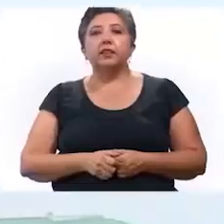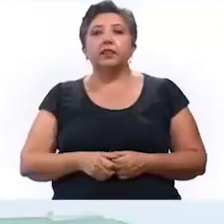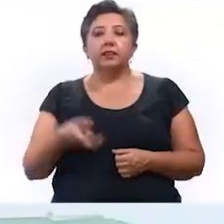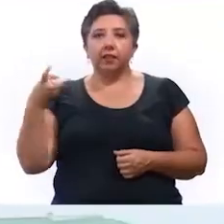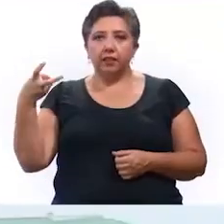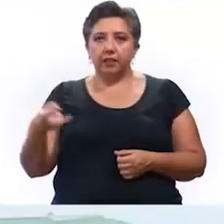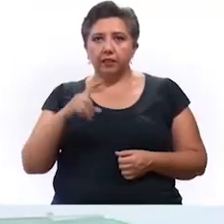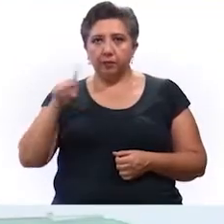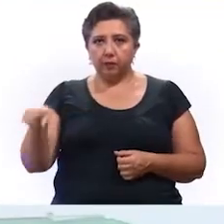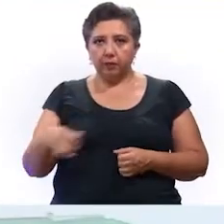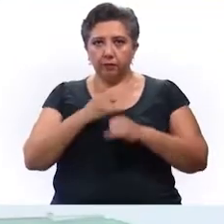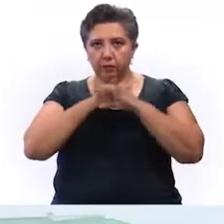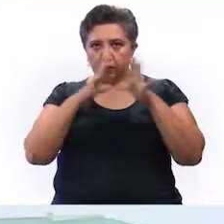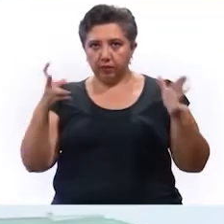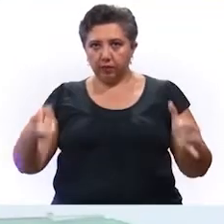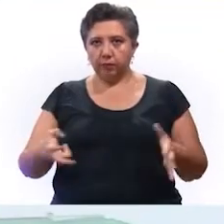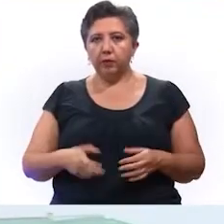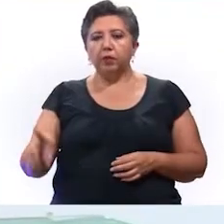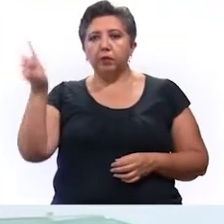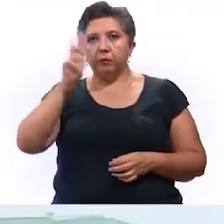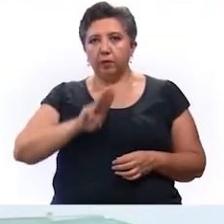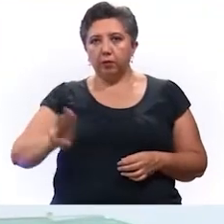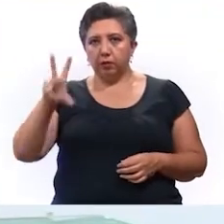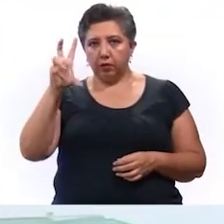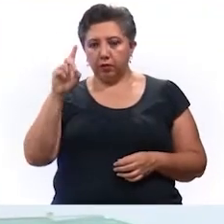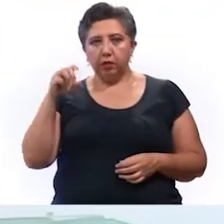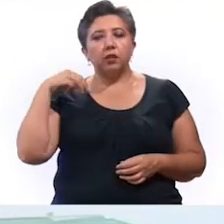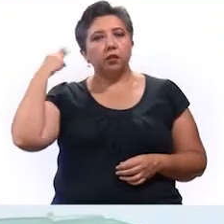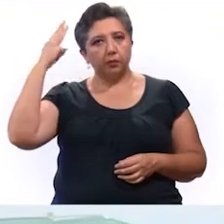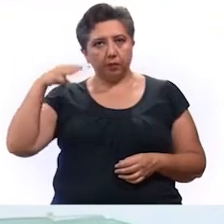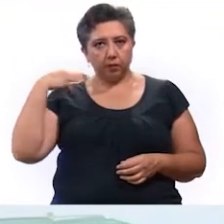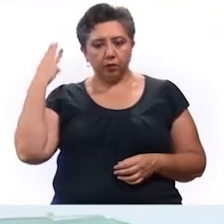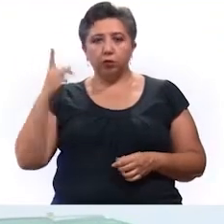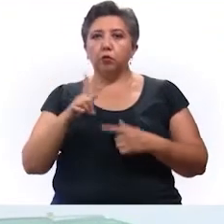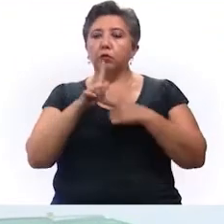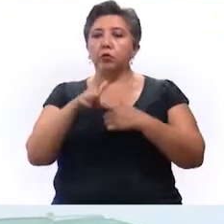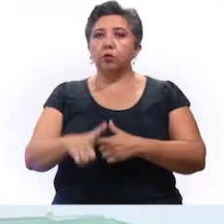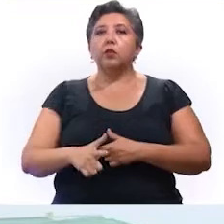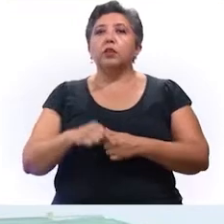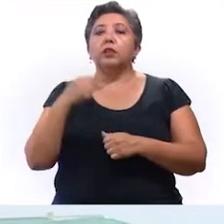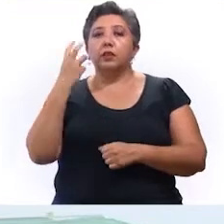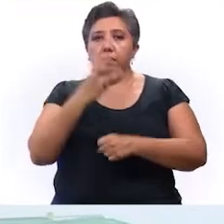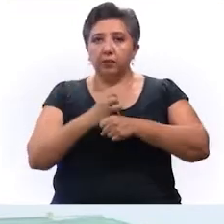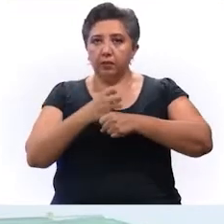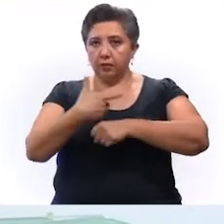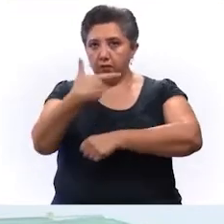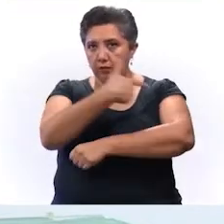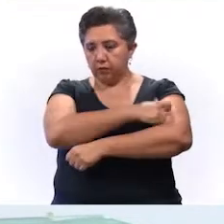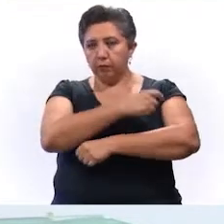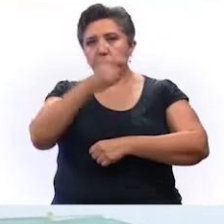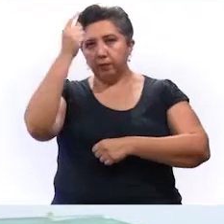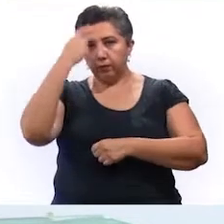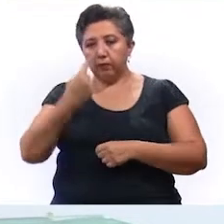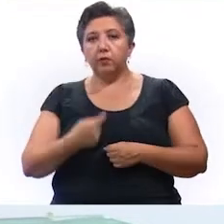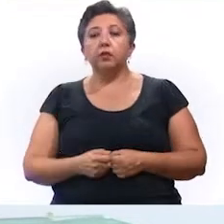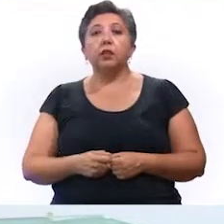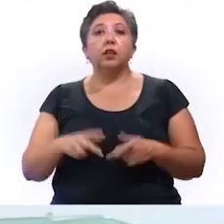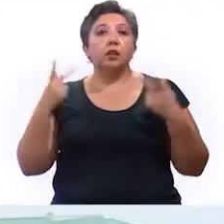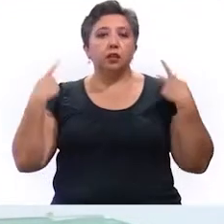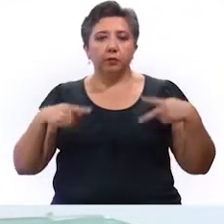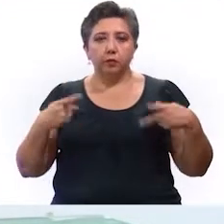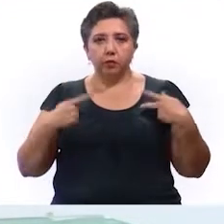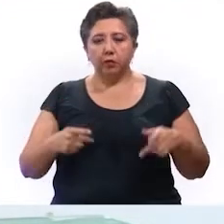Gracias. Este es el parte médico de este miércoles 30 de marzo. Continúa la aplicación de la vacuna de refuerzo contra